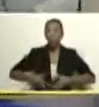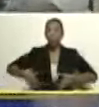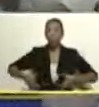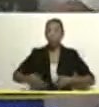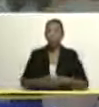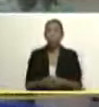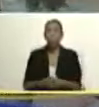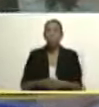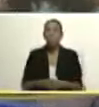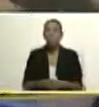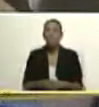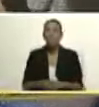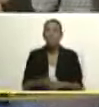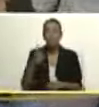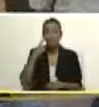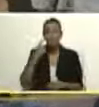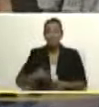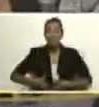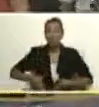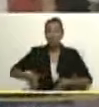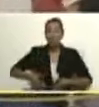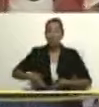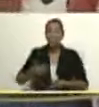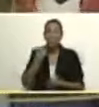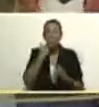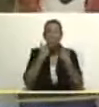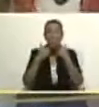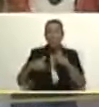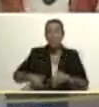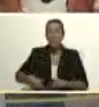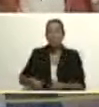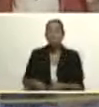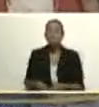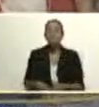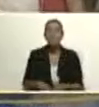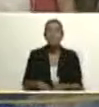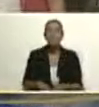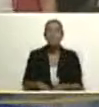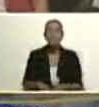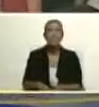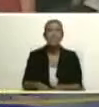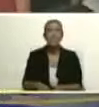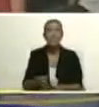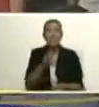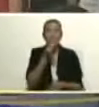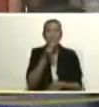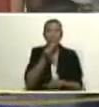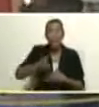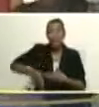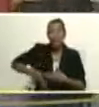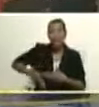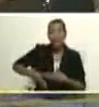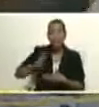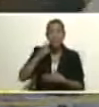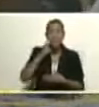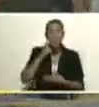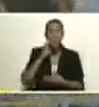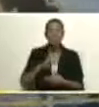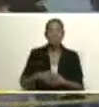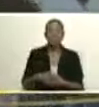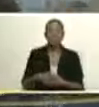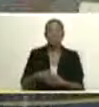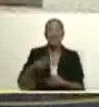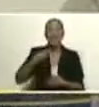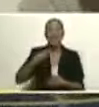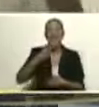está inflamado. Tiene hepatitis, sí, chico. ¿Ah? Sí, señor. Hay que darle, ¿qué es lo que come la gente por la hepatitis? Chocolate, ¿no